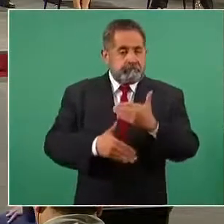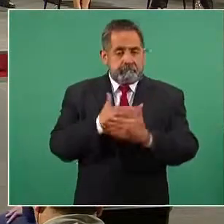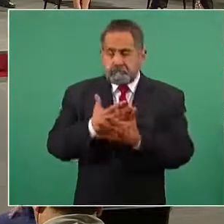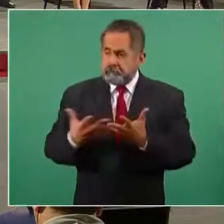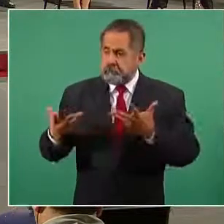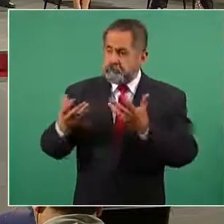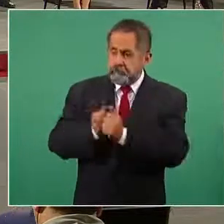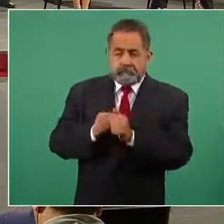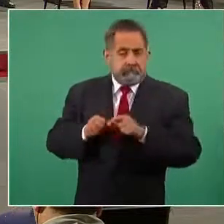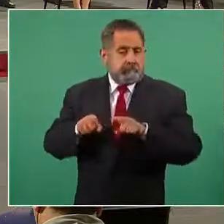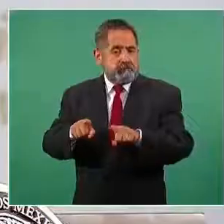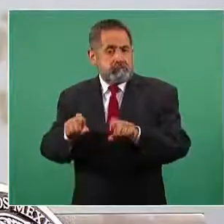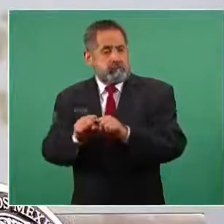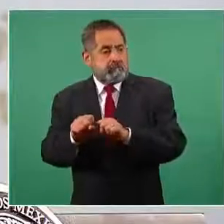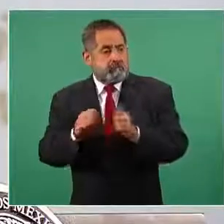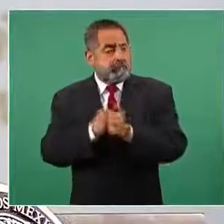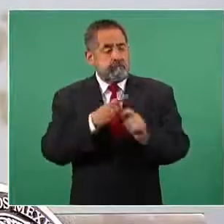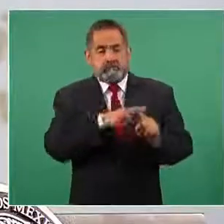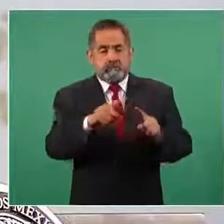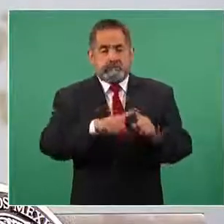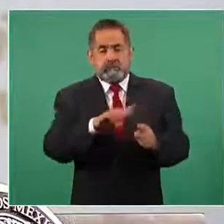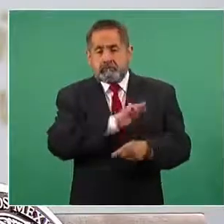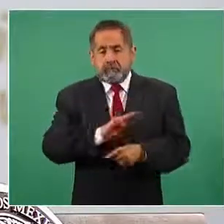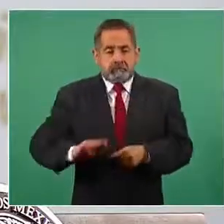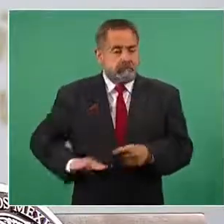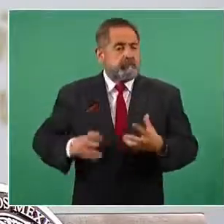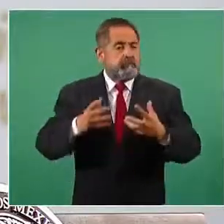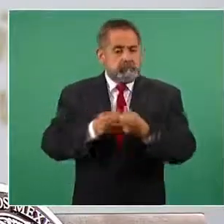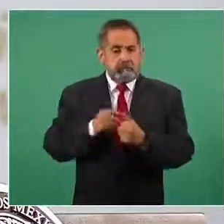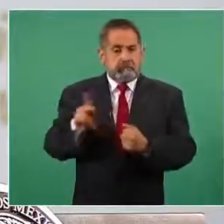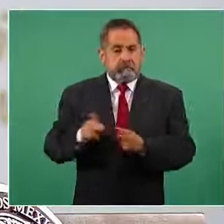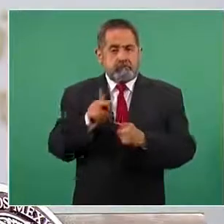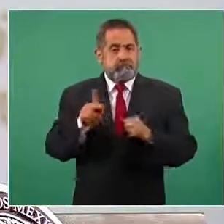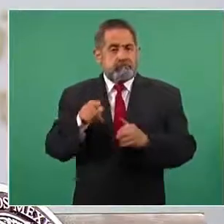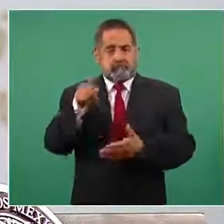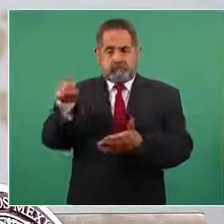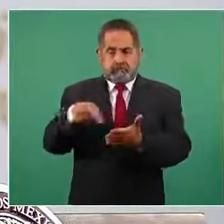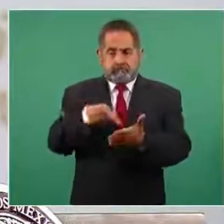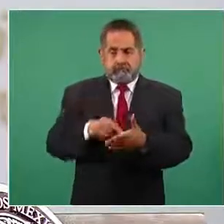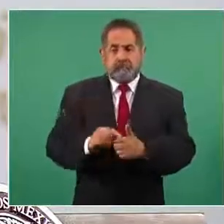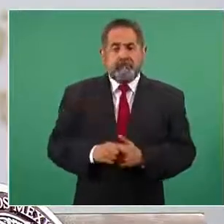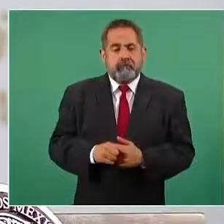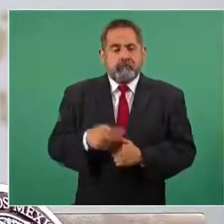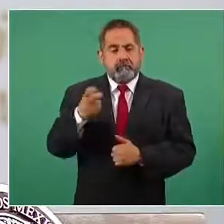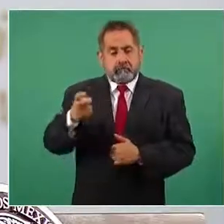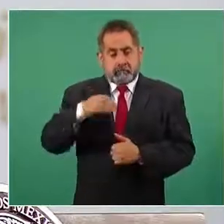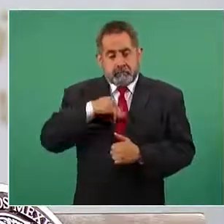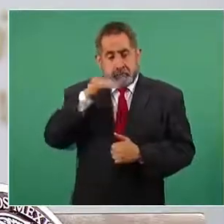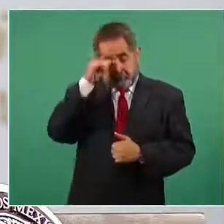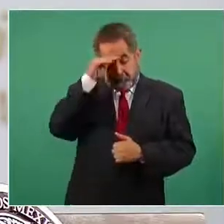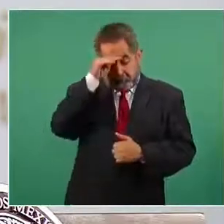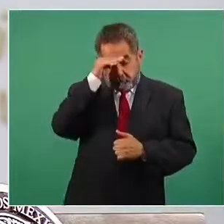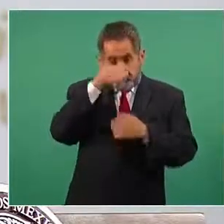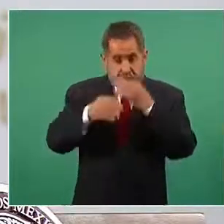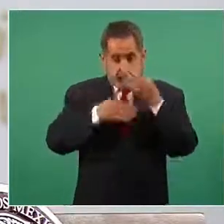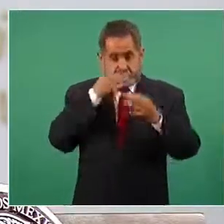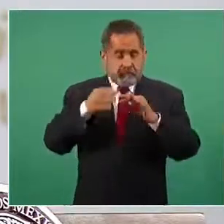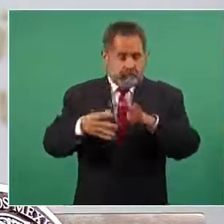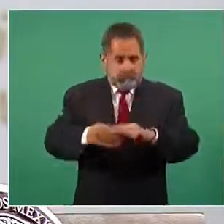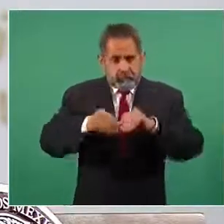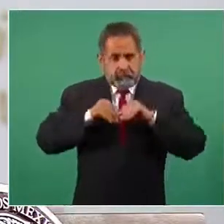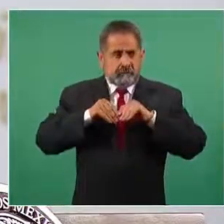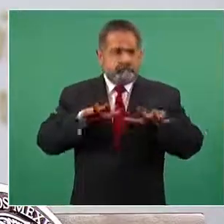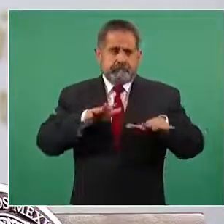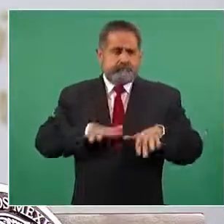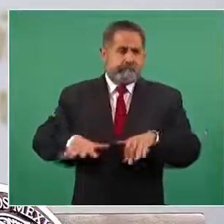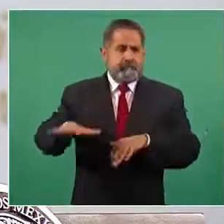y paralelo en municipios urbanos y rurales. La siguiente, por favor. Y para eso lo que estamos anunciando a la